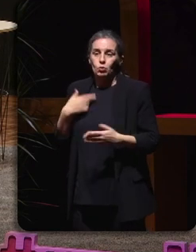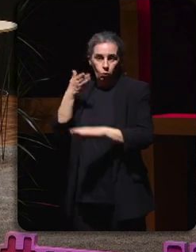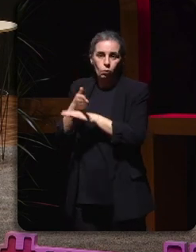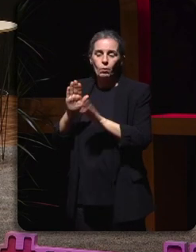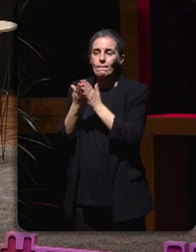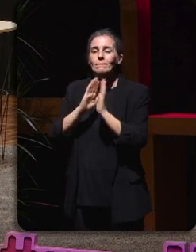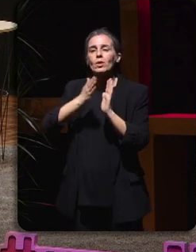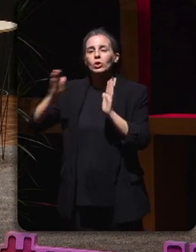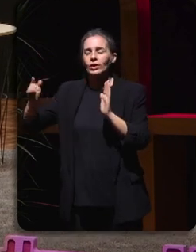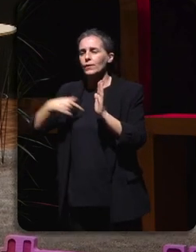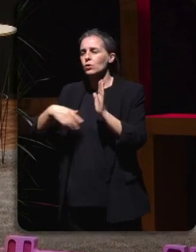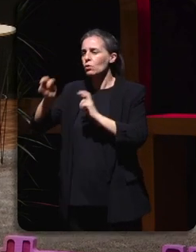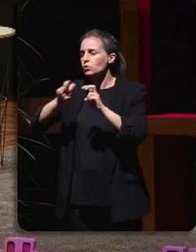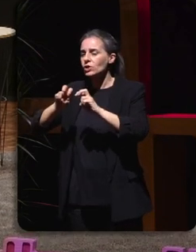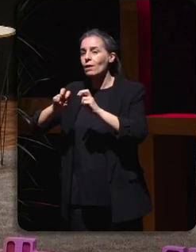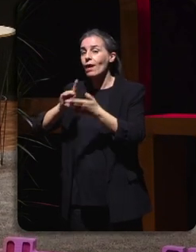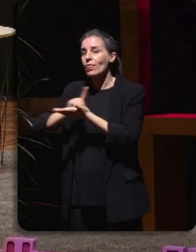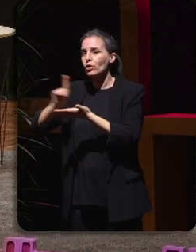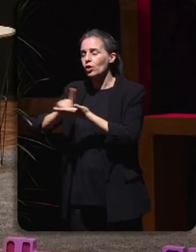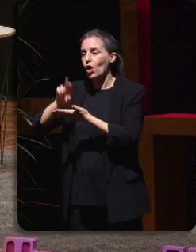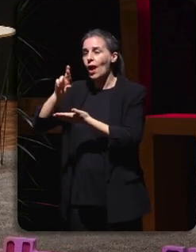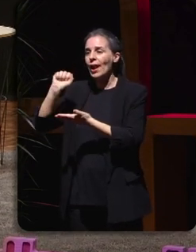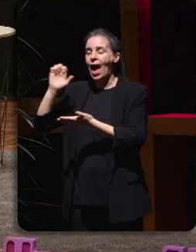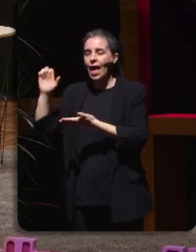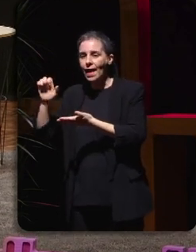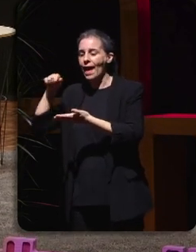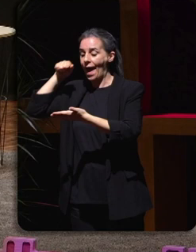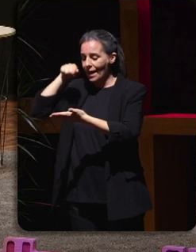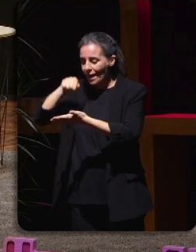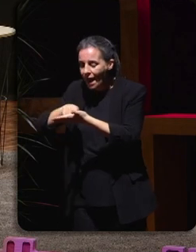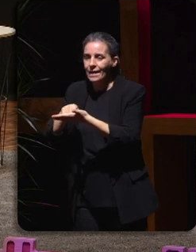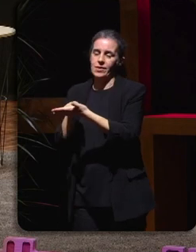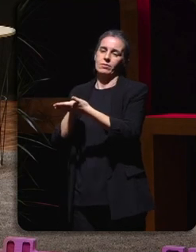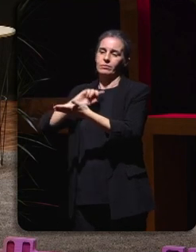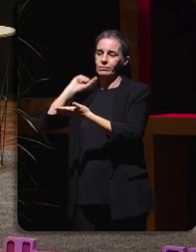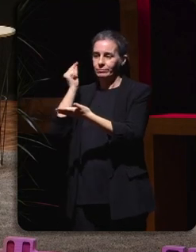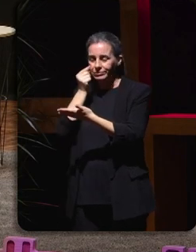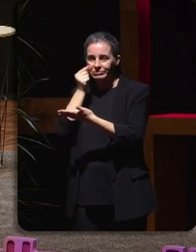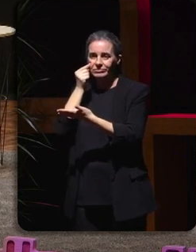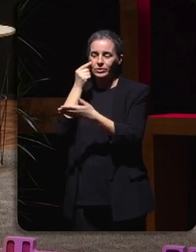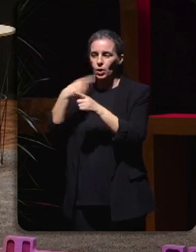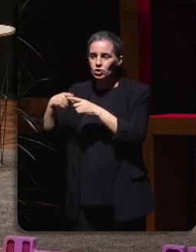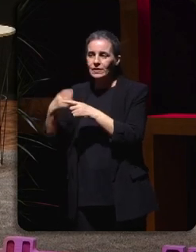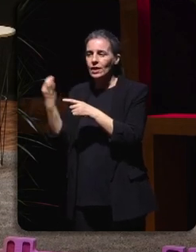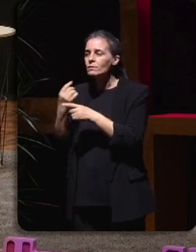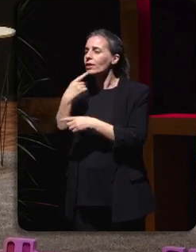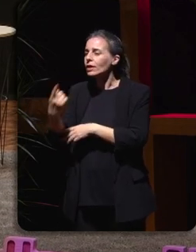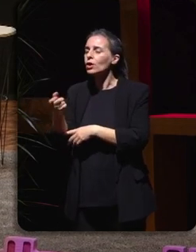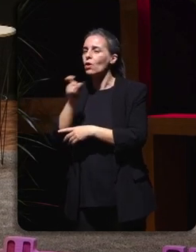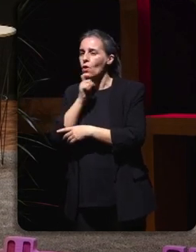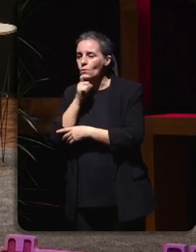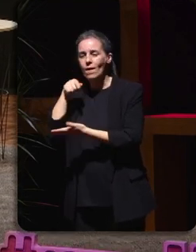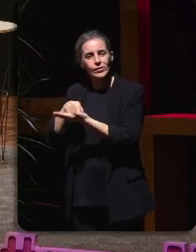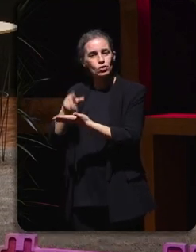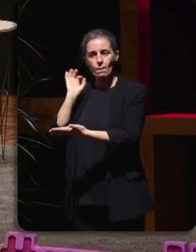buscaba el diccionario de la raya y estaba todo lo que había que decir y Cómo se decía y entonces pues tú ibas Y ahí estaba la